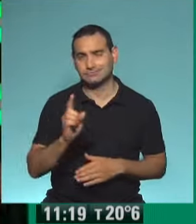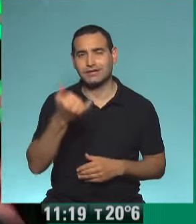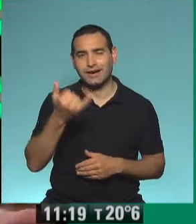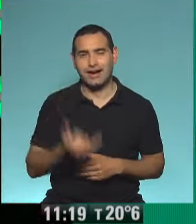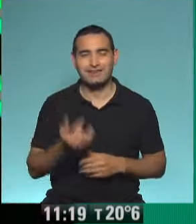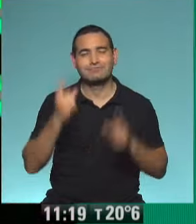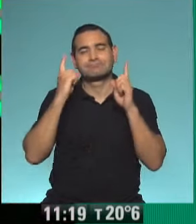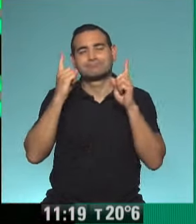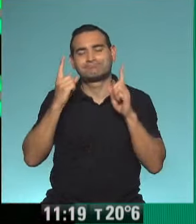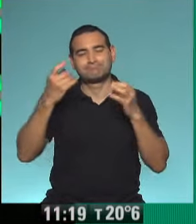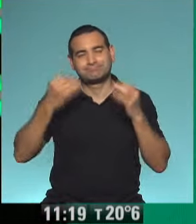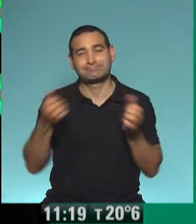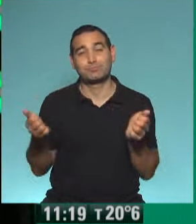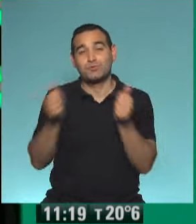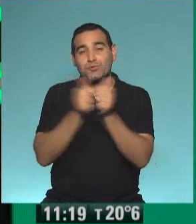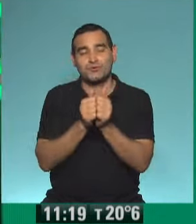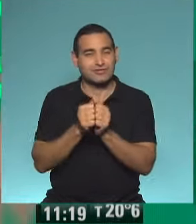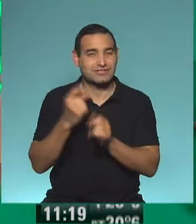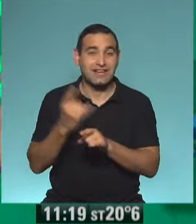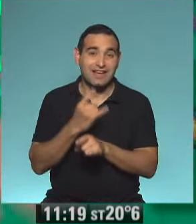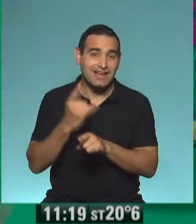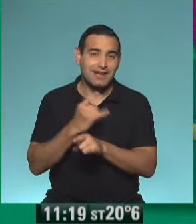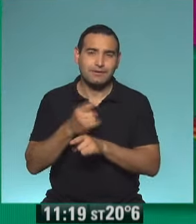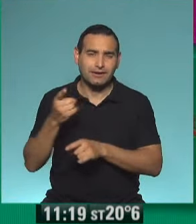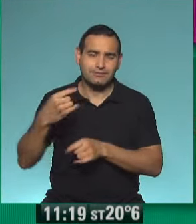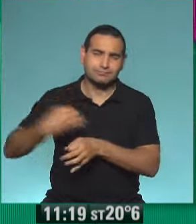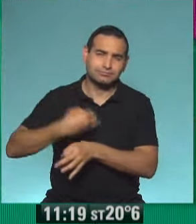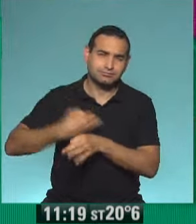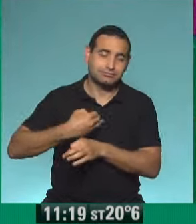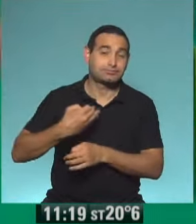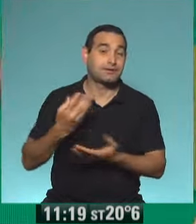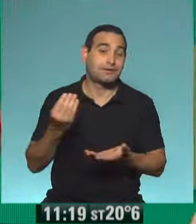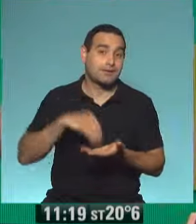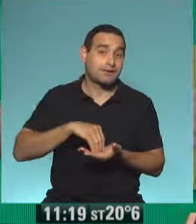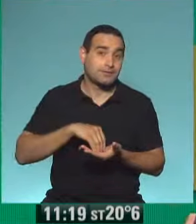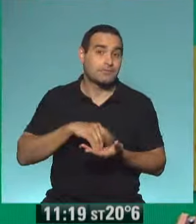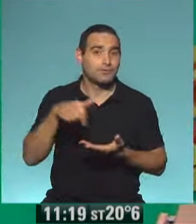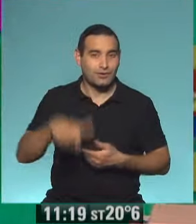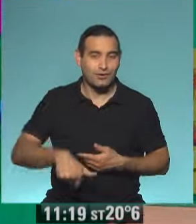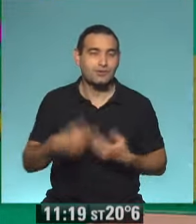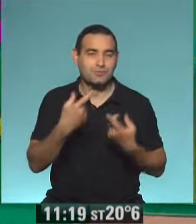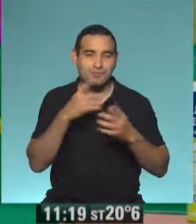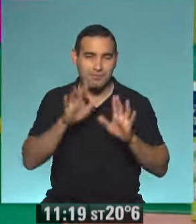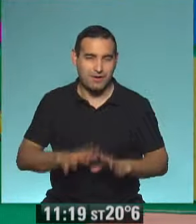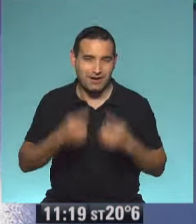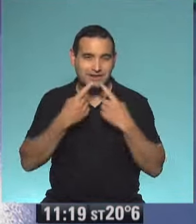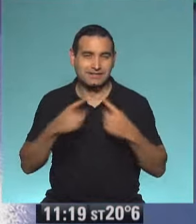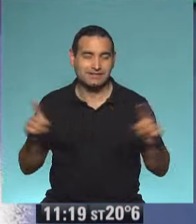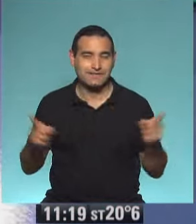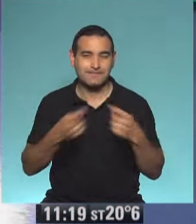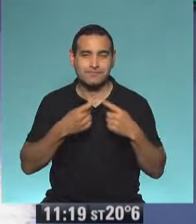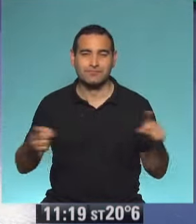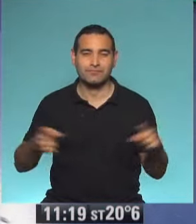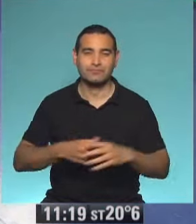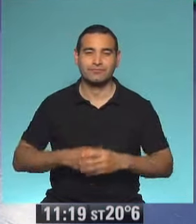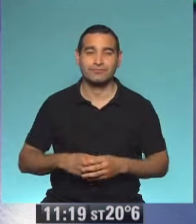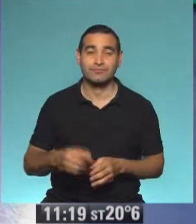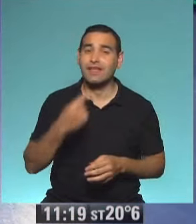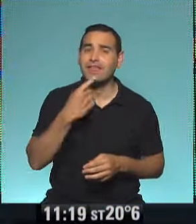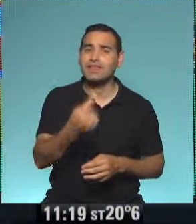una maestra que nos acompaña, que nos trae un montón de contenidos. Y por supuesto le hemos hecho este rap que suena en el estudio y